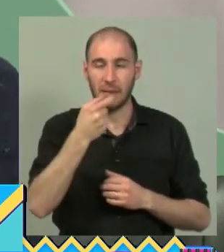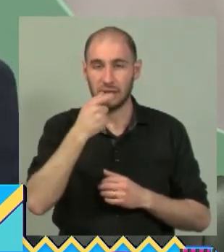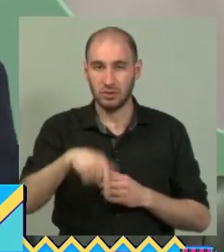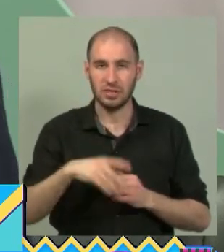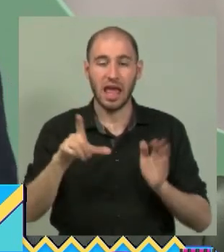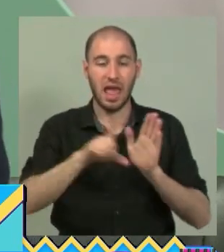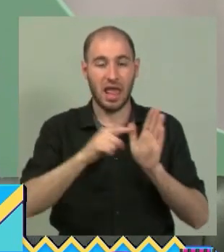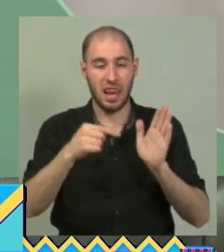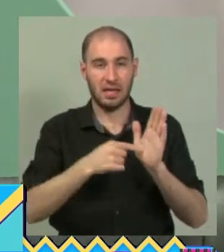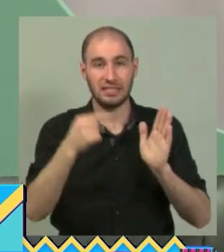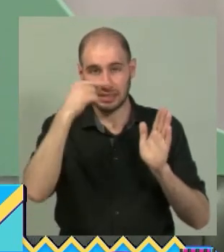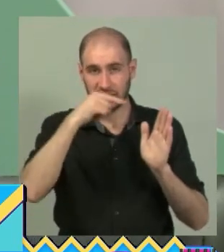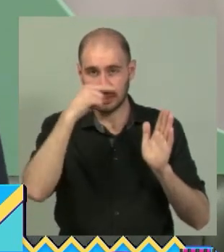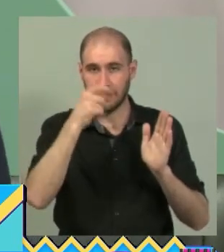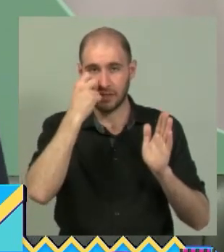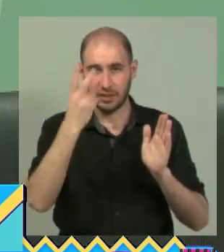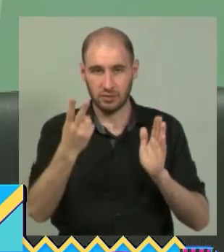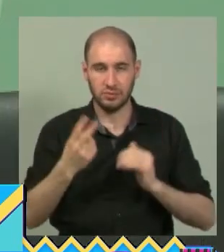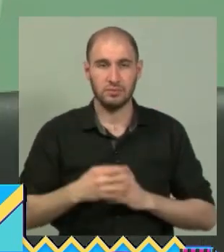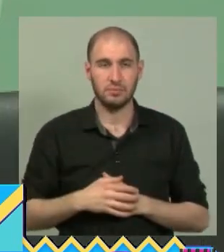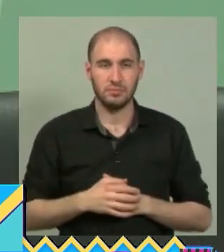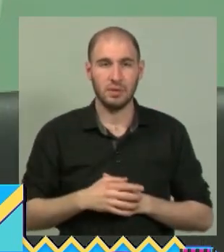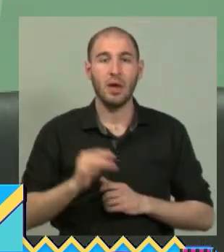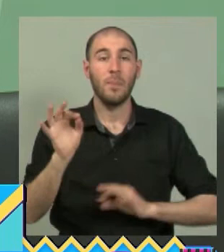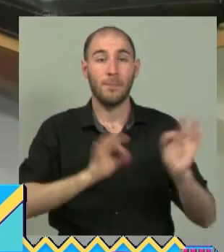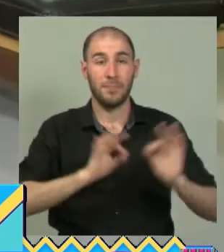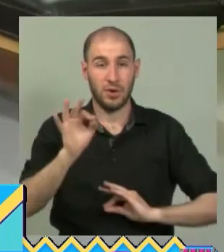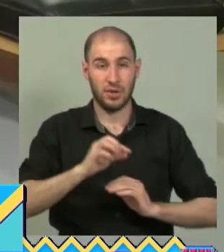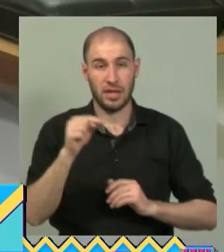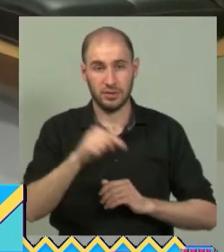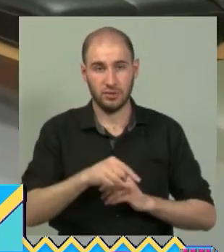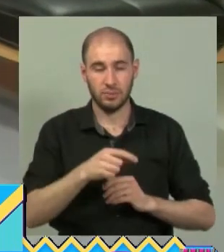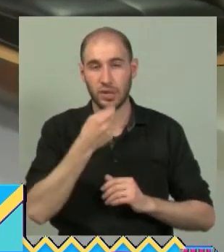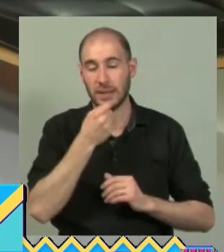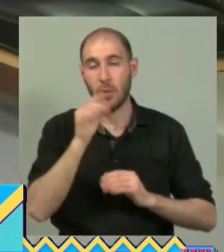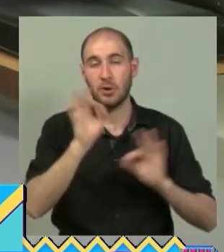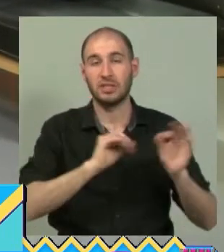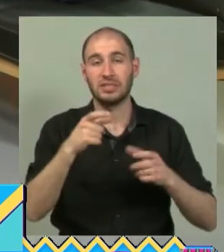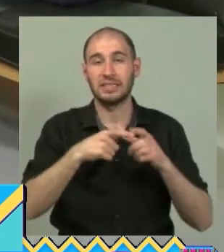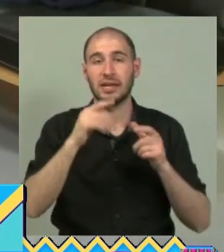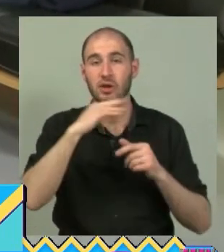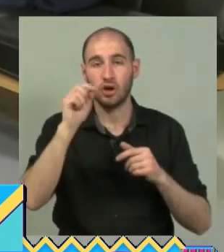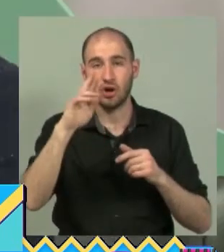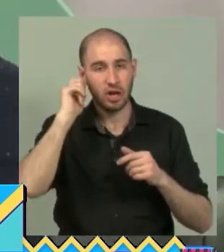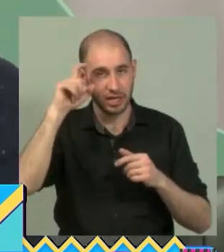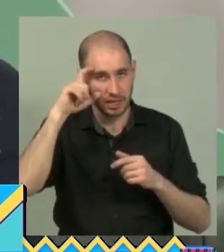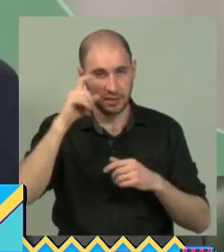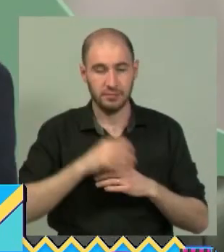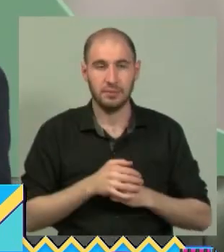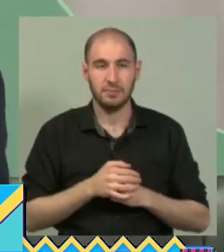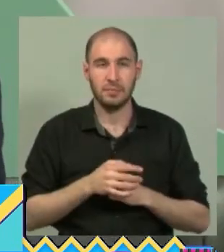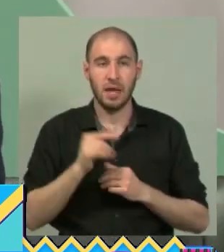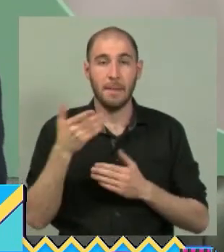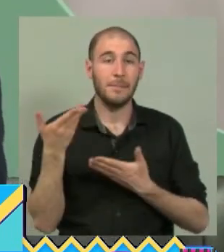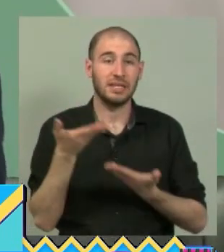marco de una ley como es la 7722. Creo que hay proyectos, como es el proyecto San Jorge, por ejemplo, que se ha hecho